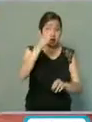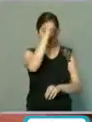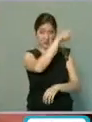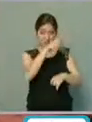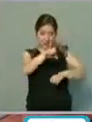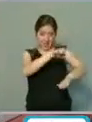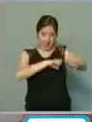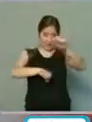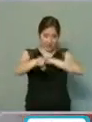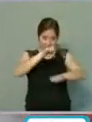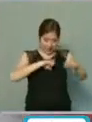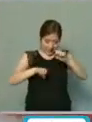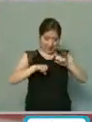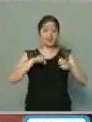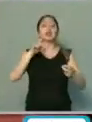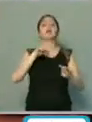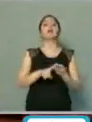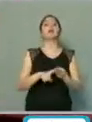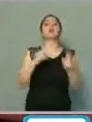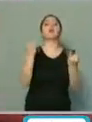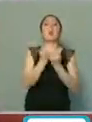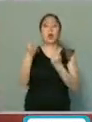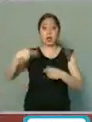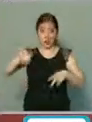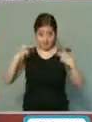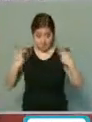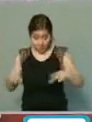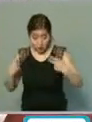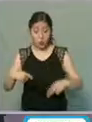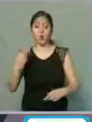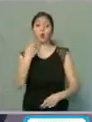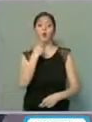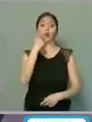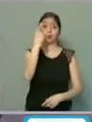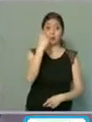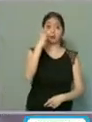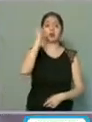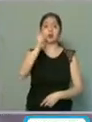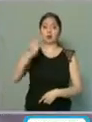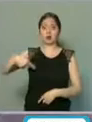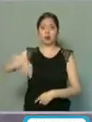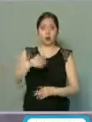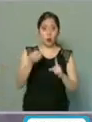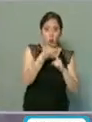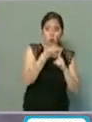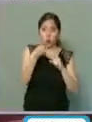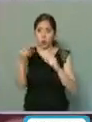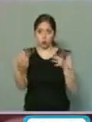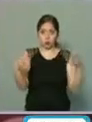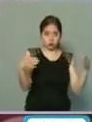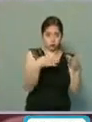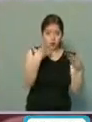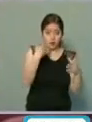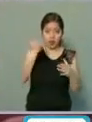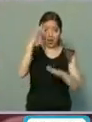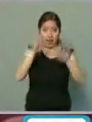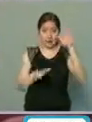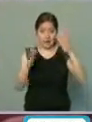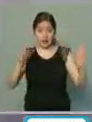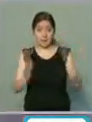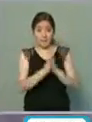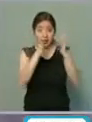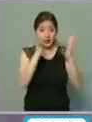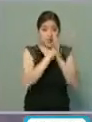en Estados Unidos y también las personas que poseen de estas armas están muy bien organizadas y sobre todo participan en cuestiones